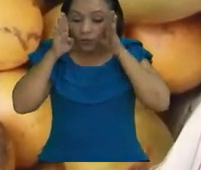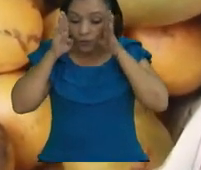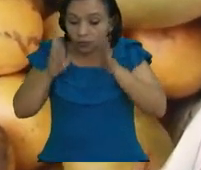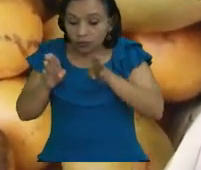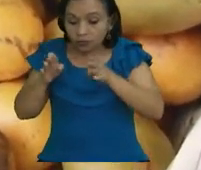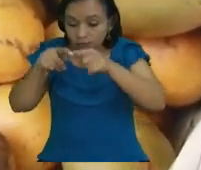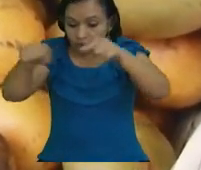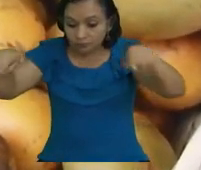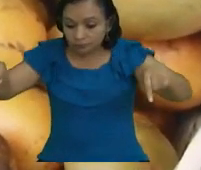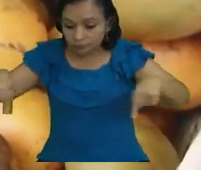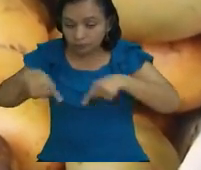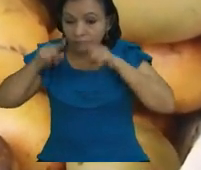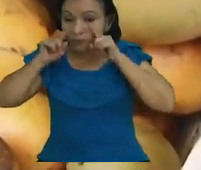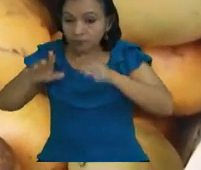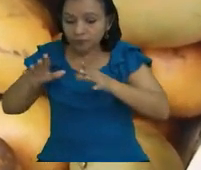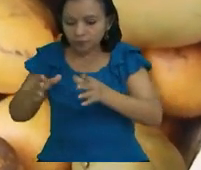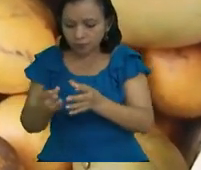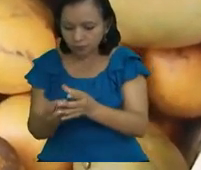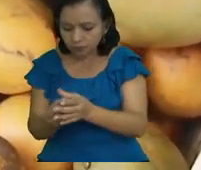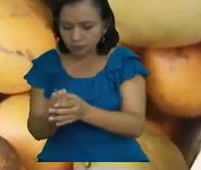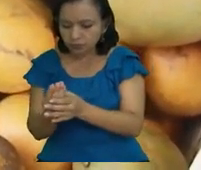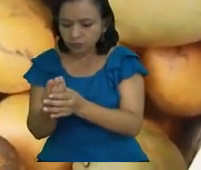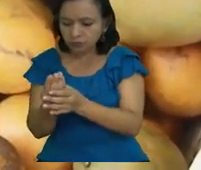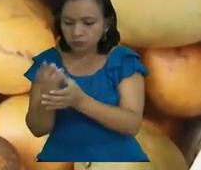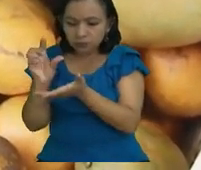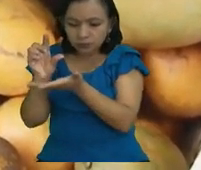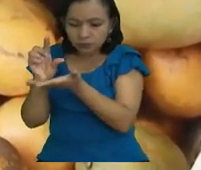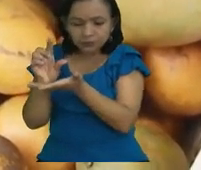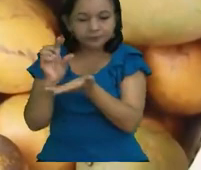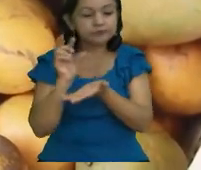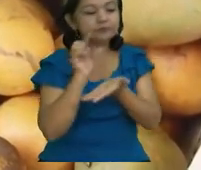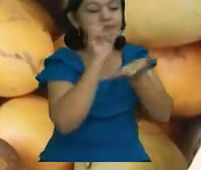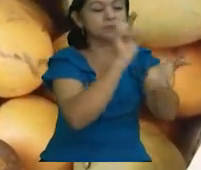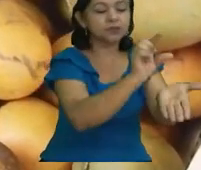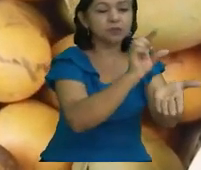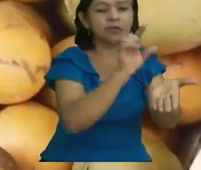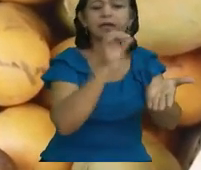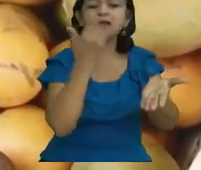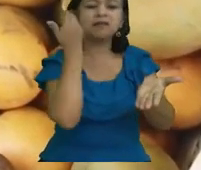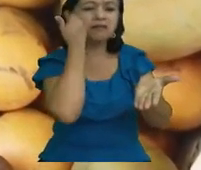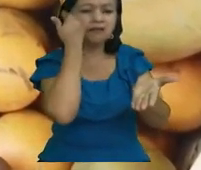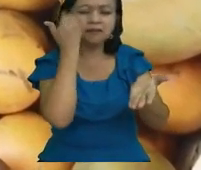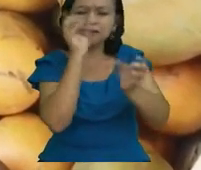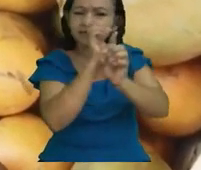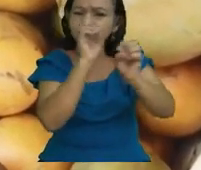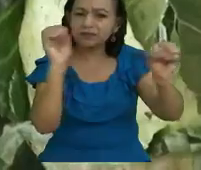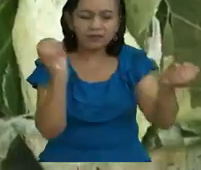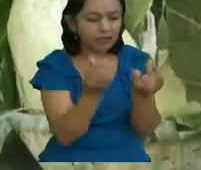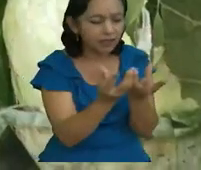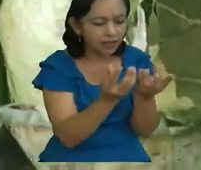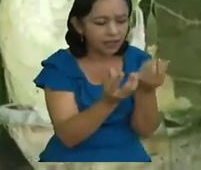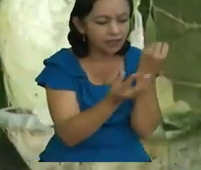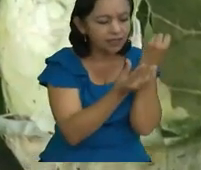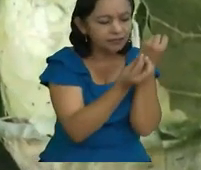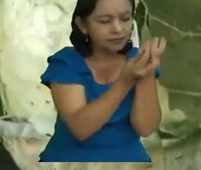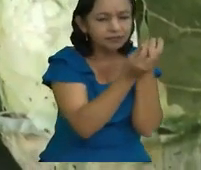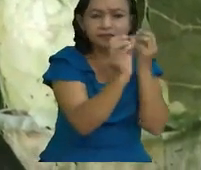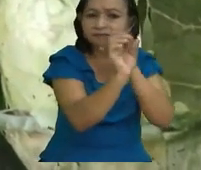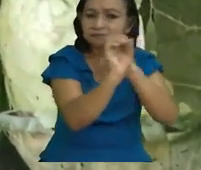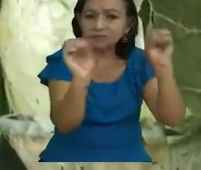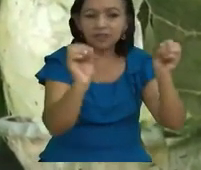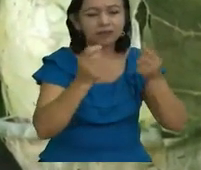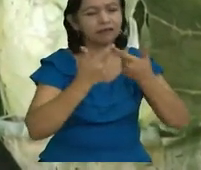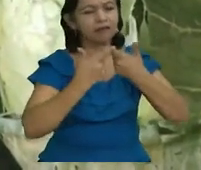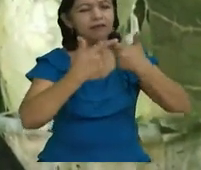y se le entrega al productor ya en una estadía que ya no es afectada por plagas en caso de que ellos lo siembran a cielo abierto, ya